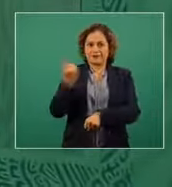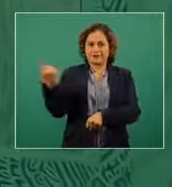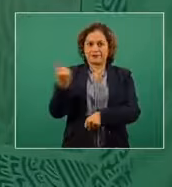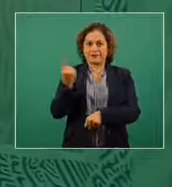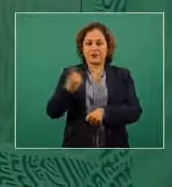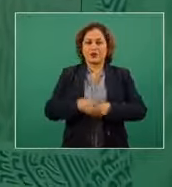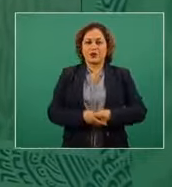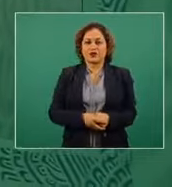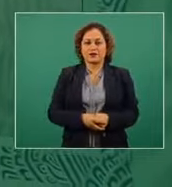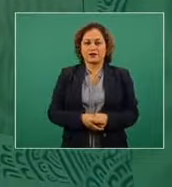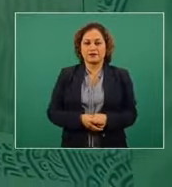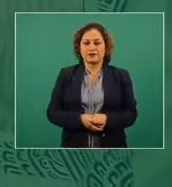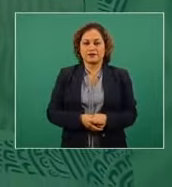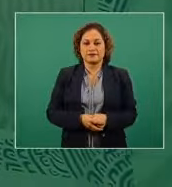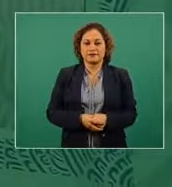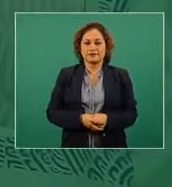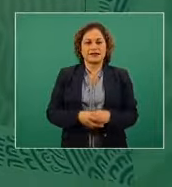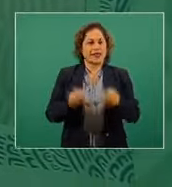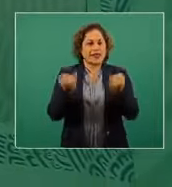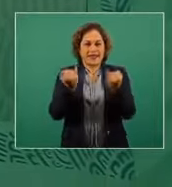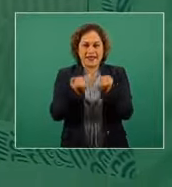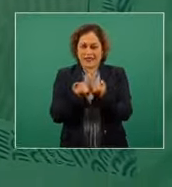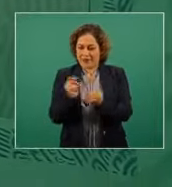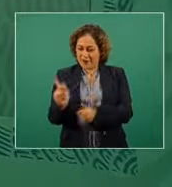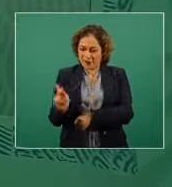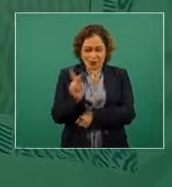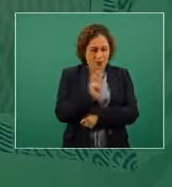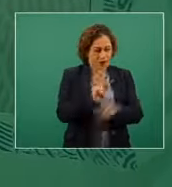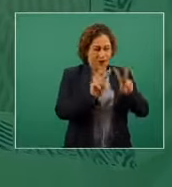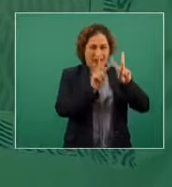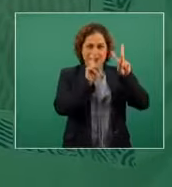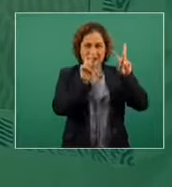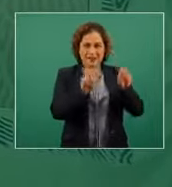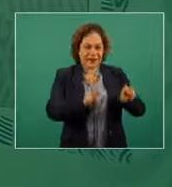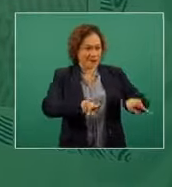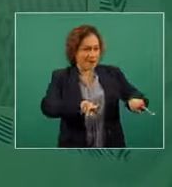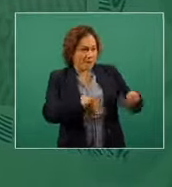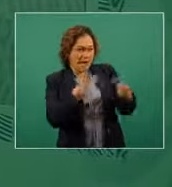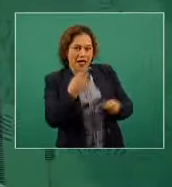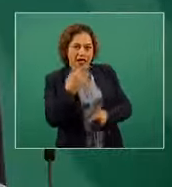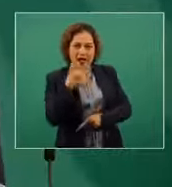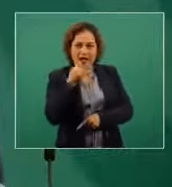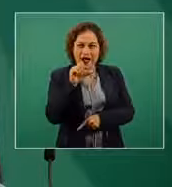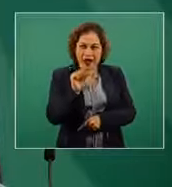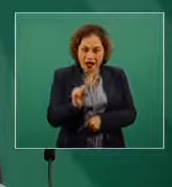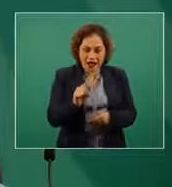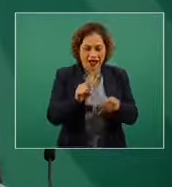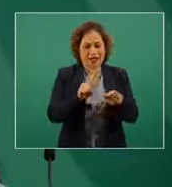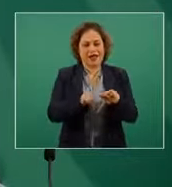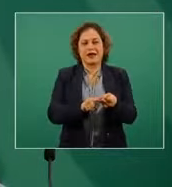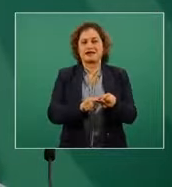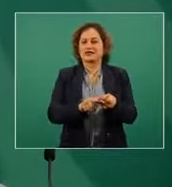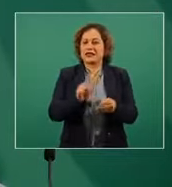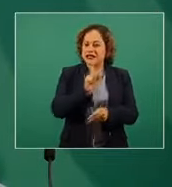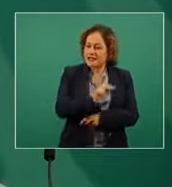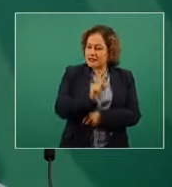mismo que lo de la venta del gas, lo mismo que la privatización de los